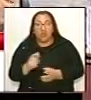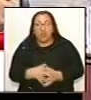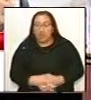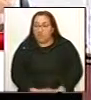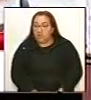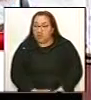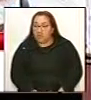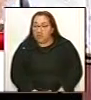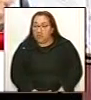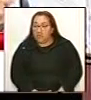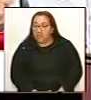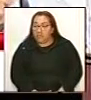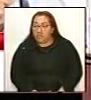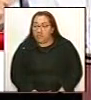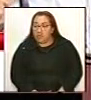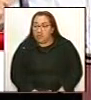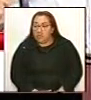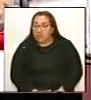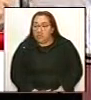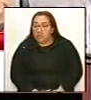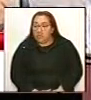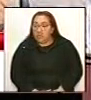General